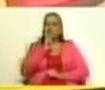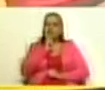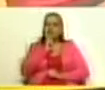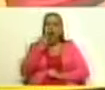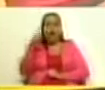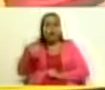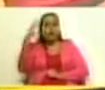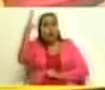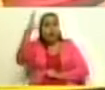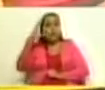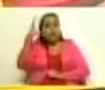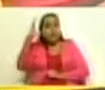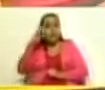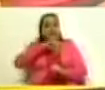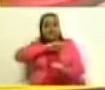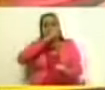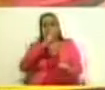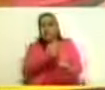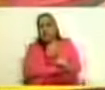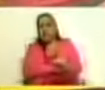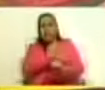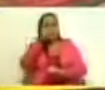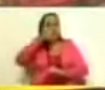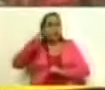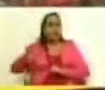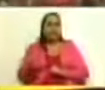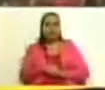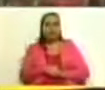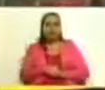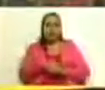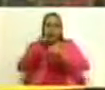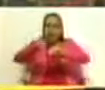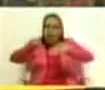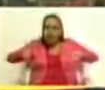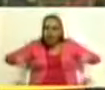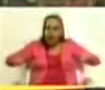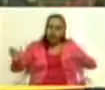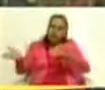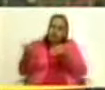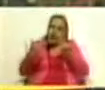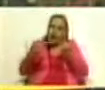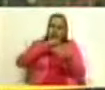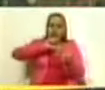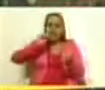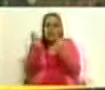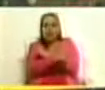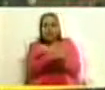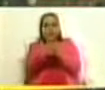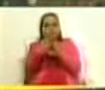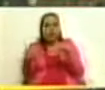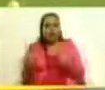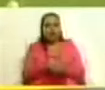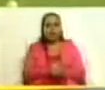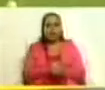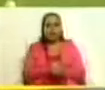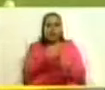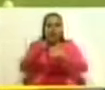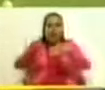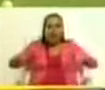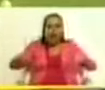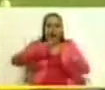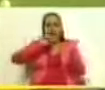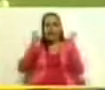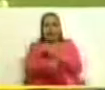también consciente de toda la fortaleza de nuestro pueblo, nos llama a transformarlo todo, nos llama a cambiarlo